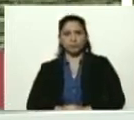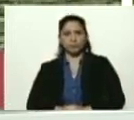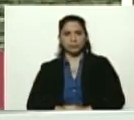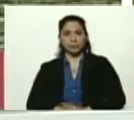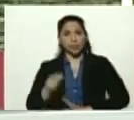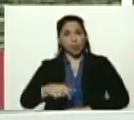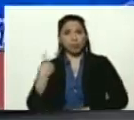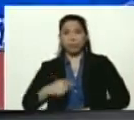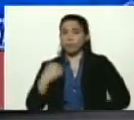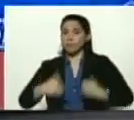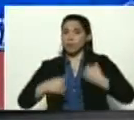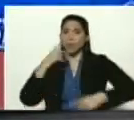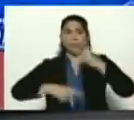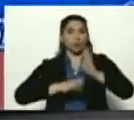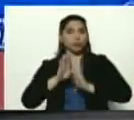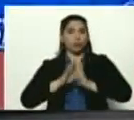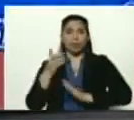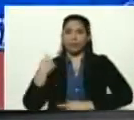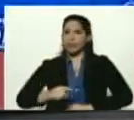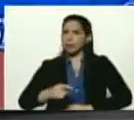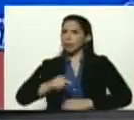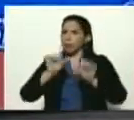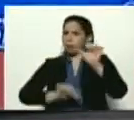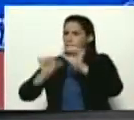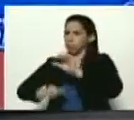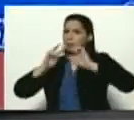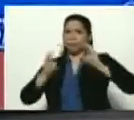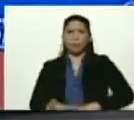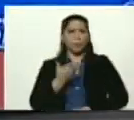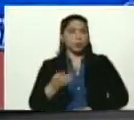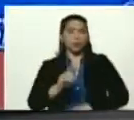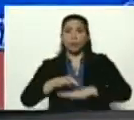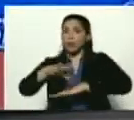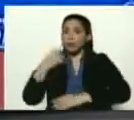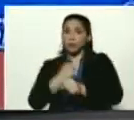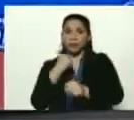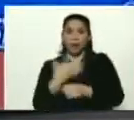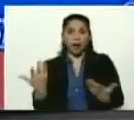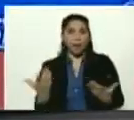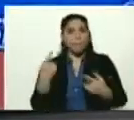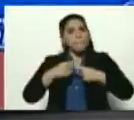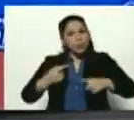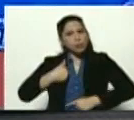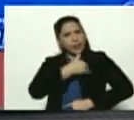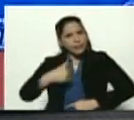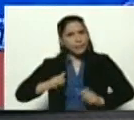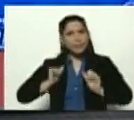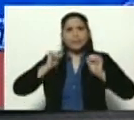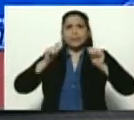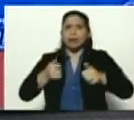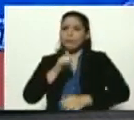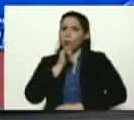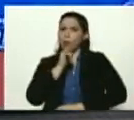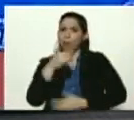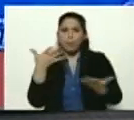Hoy tenemos miércoles productivos, tenemos muchos temas importantes porque no dejamos de trabajar, pero yo quería arrancar con este